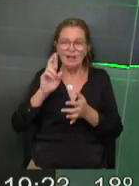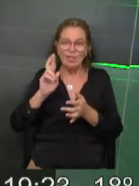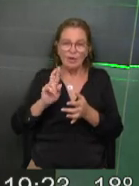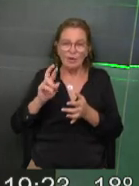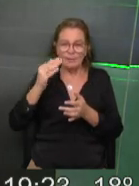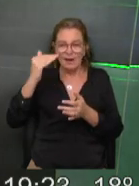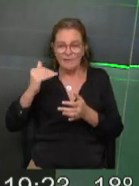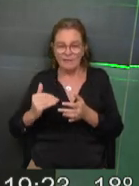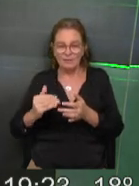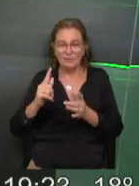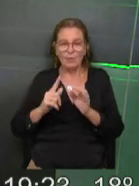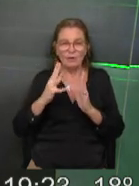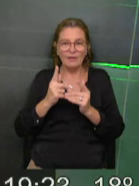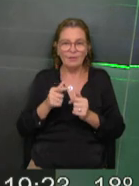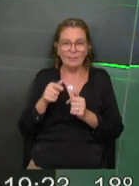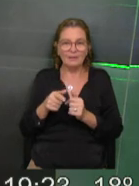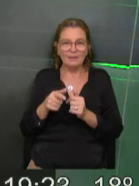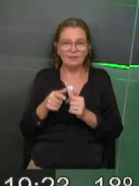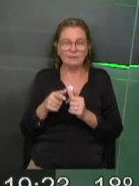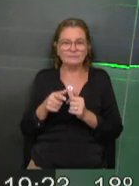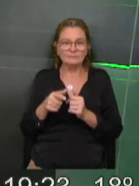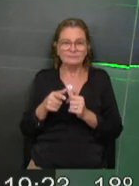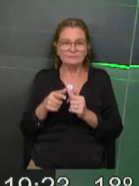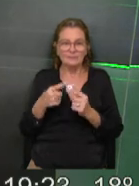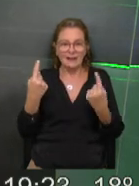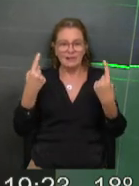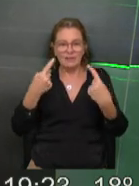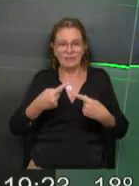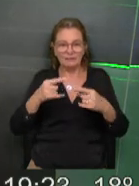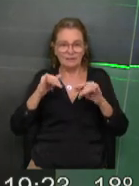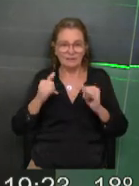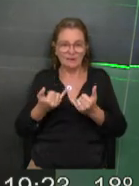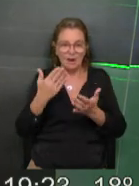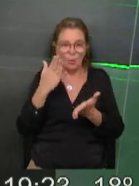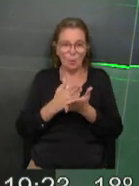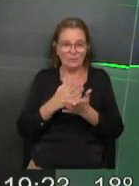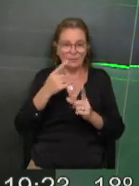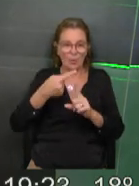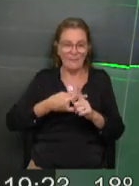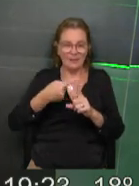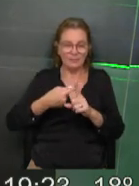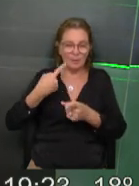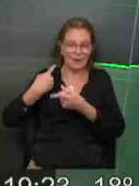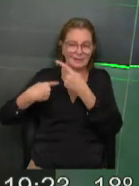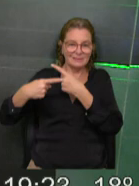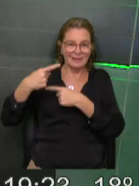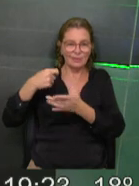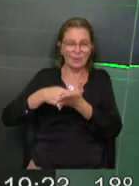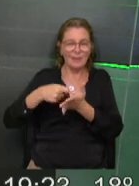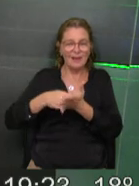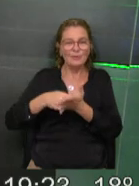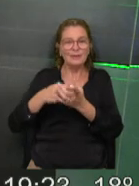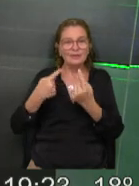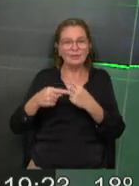ajá. De alguna manera, esta variable es la que ha estado en el corazón del debate que venimos registrando sí. En los últimos meses sobre el atraso cambiario. Sí. En particular,